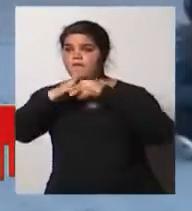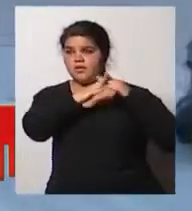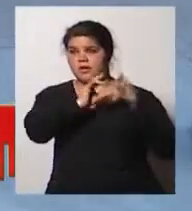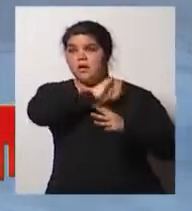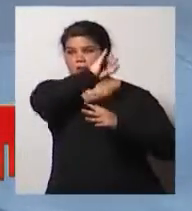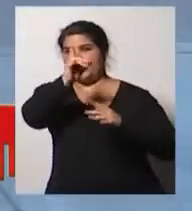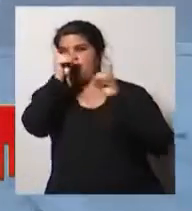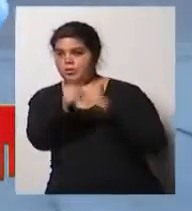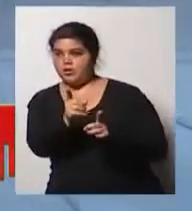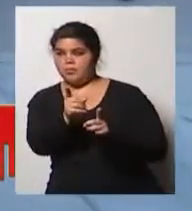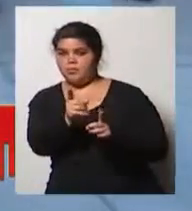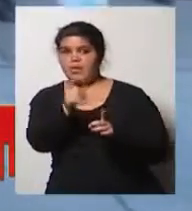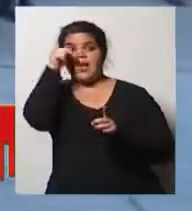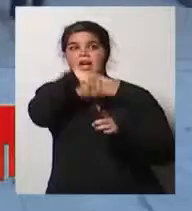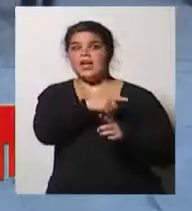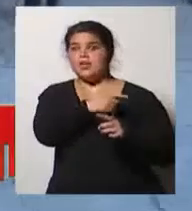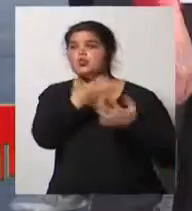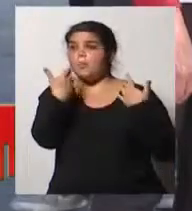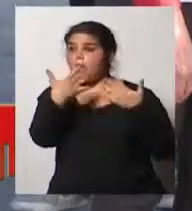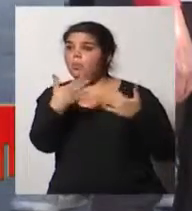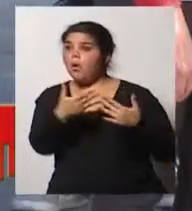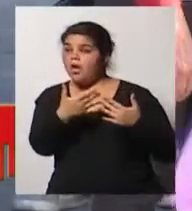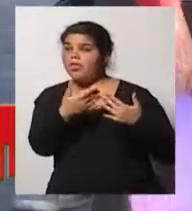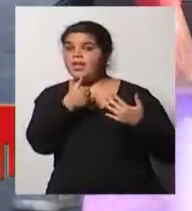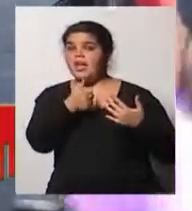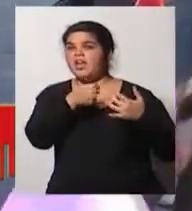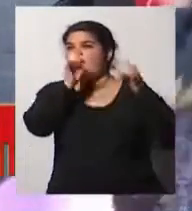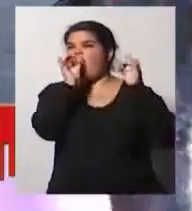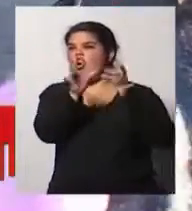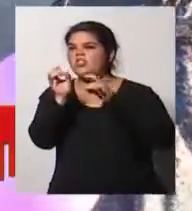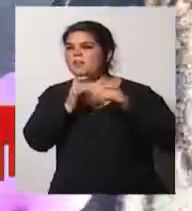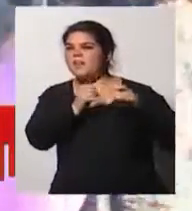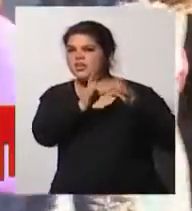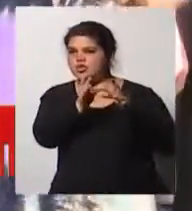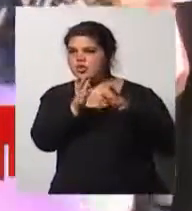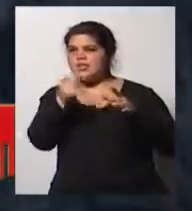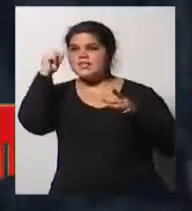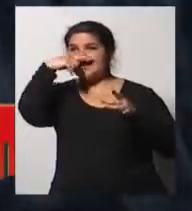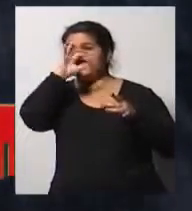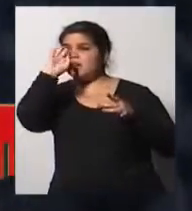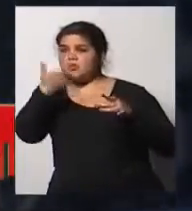inclusive, emiten efluentes contaminantes. Eso lo ha determinado Irrigación, que